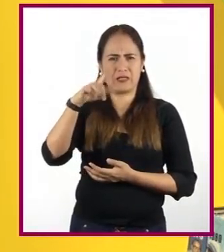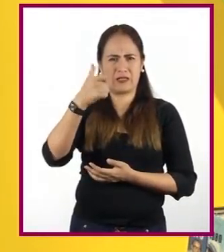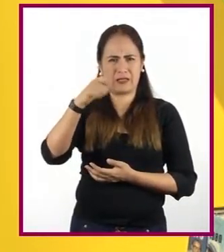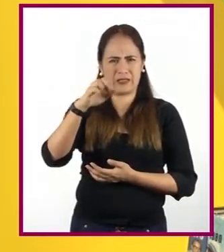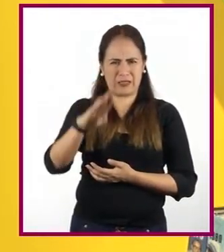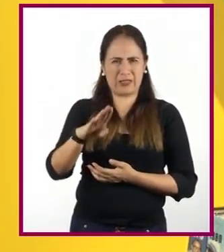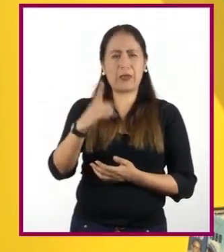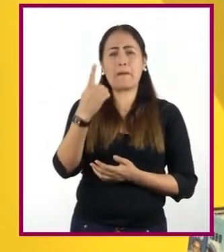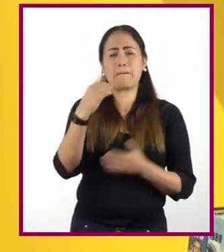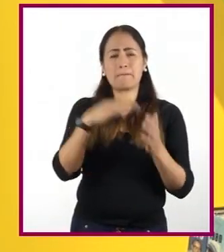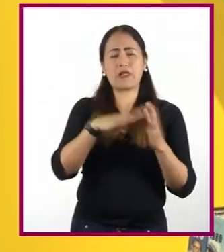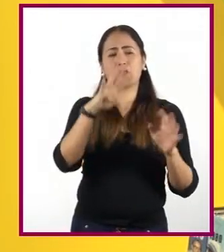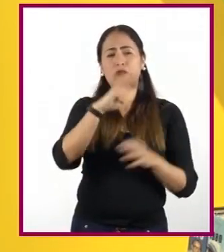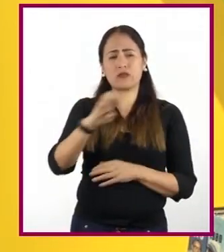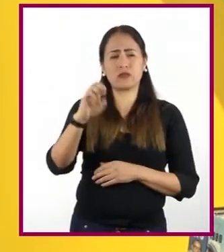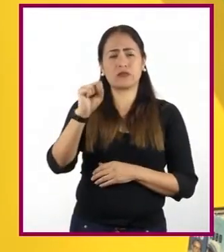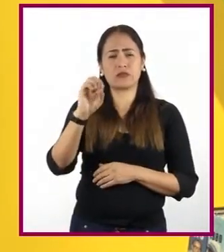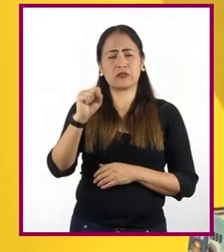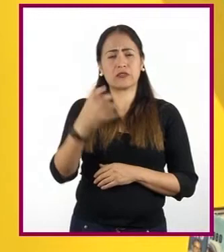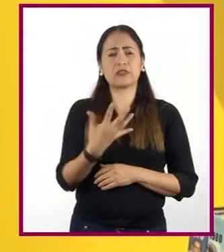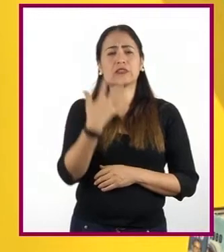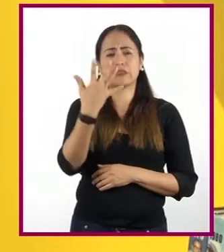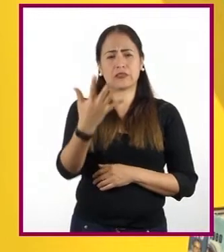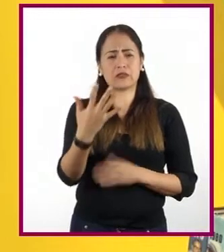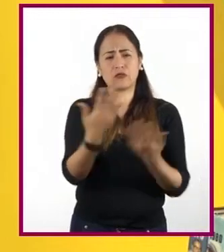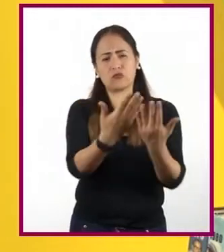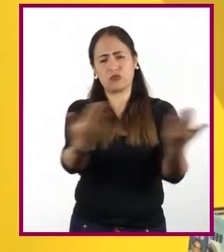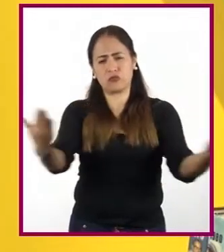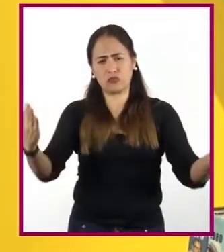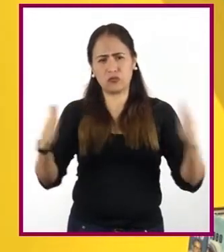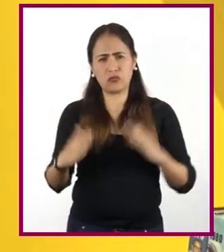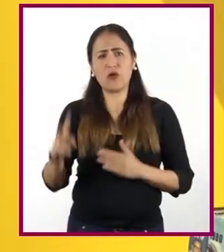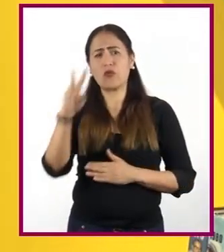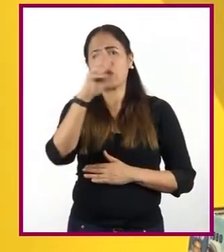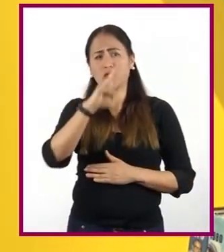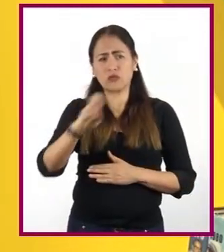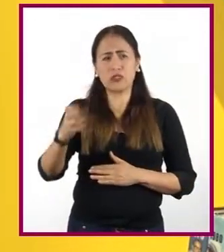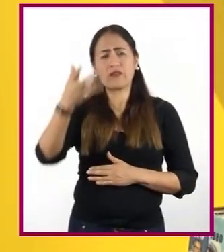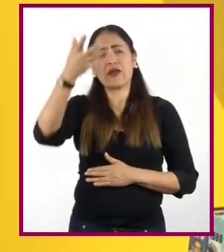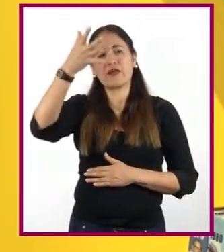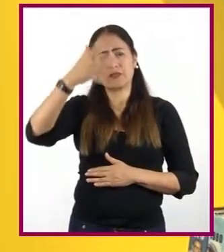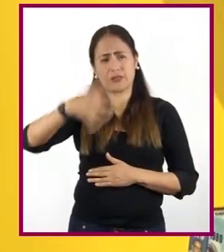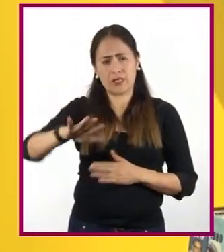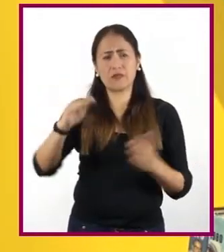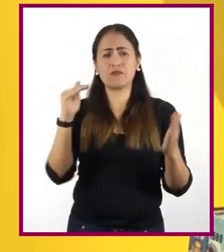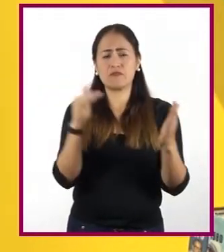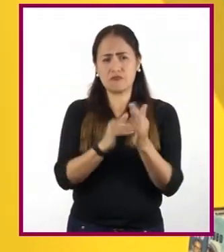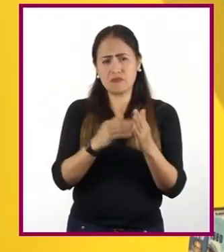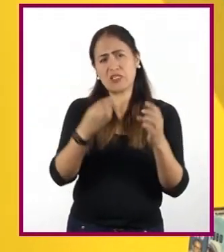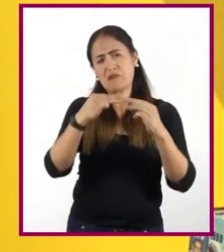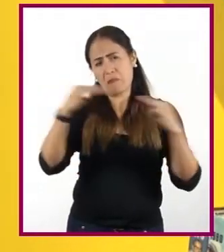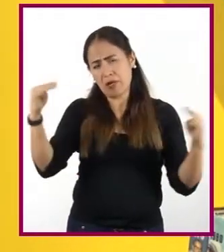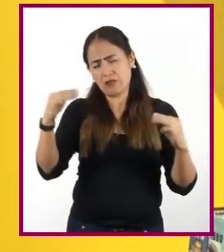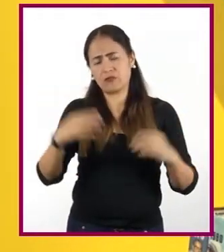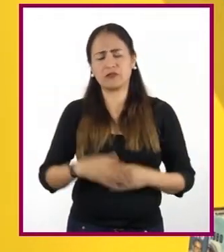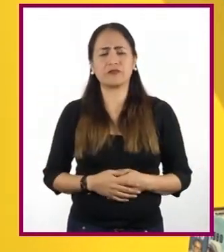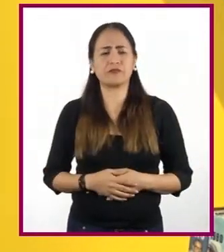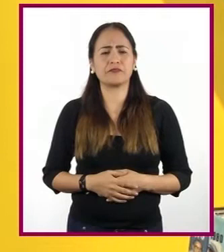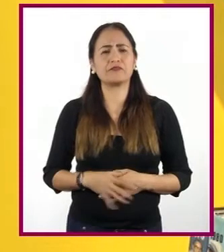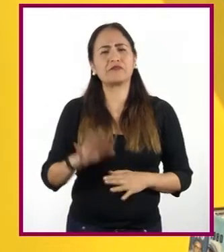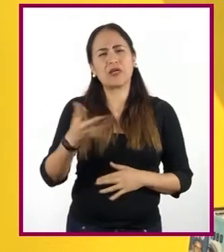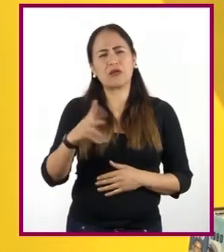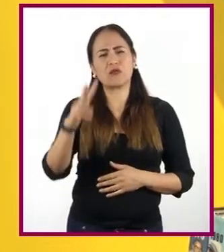estructuras, distribuidas en una superficie de 210 hectáreas, es decir, un promedio de